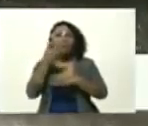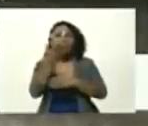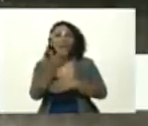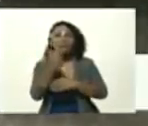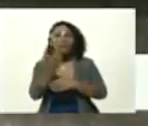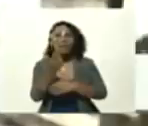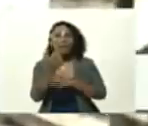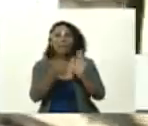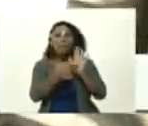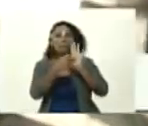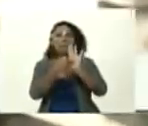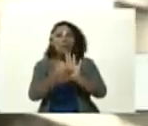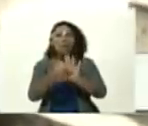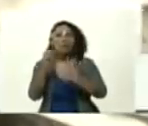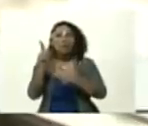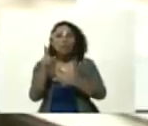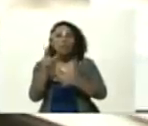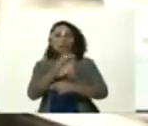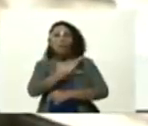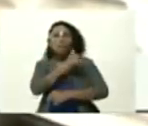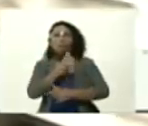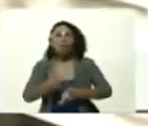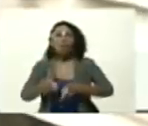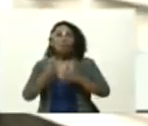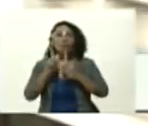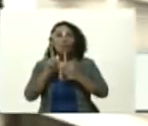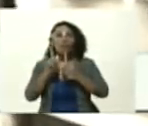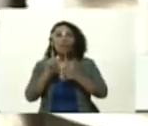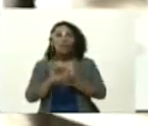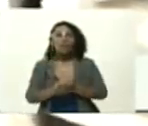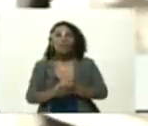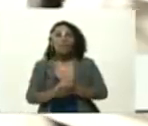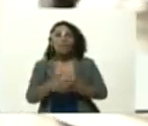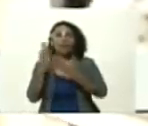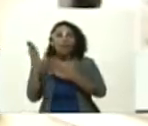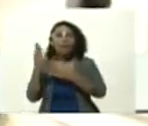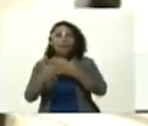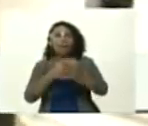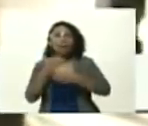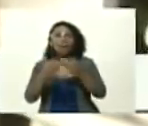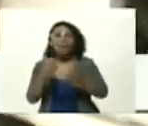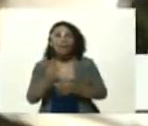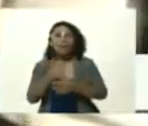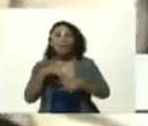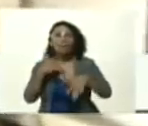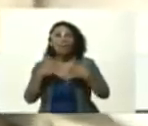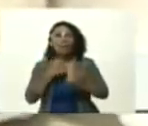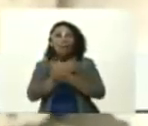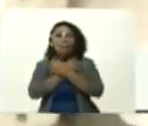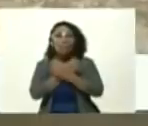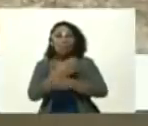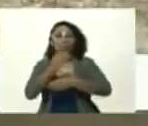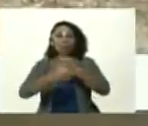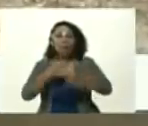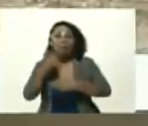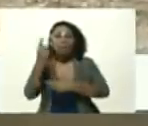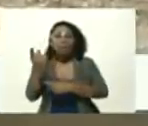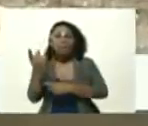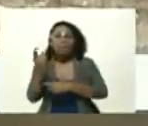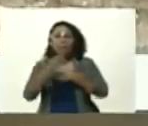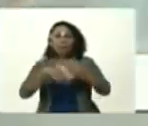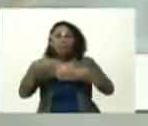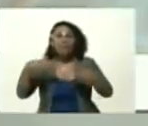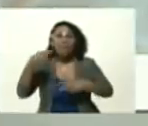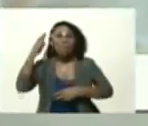lo ha reflejado, sus decanos, sus autoridades rectorales, y ha sido un acto de amor en acción, como usted lo ha dicho, de la